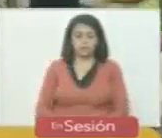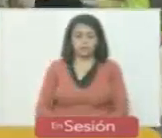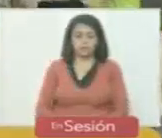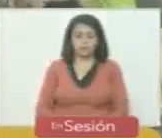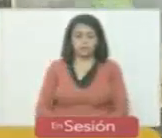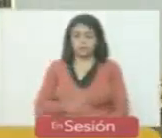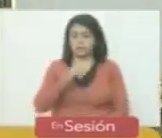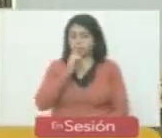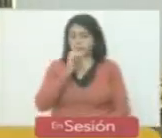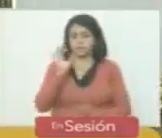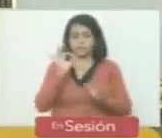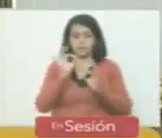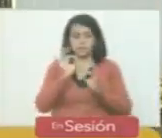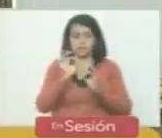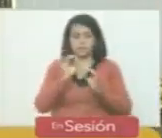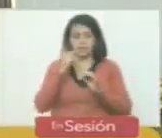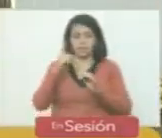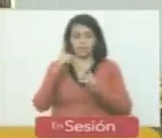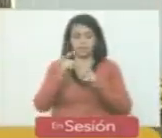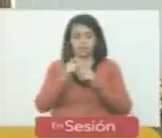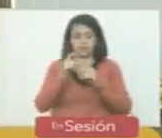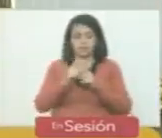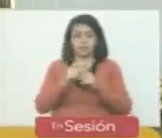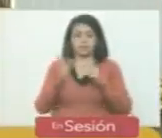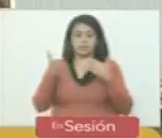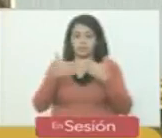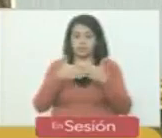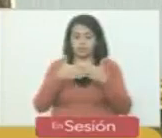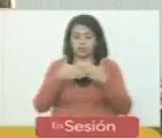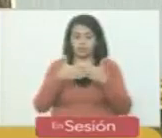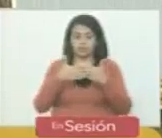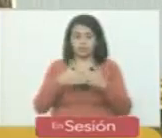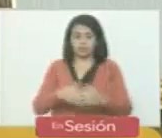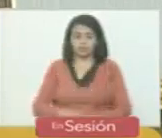No hay más anotados en el derecho de palabra, se va a cerrar el debate.